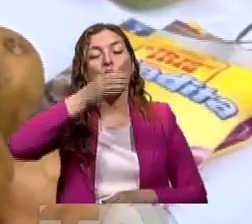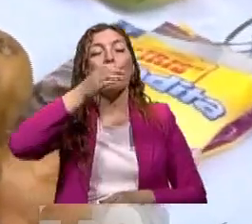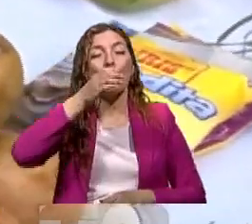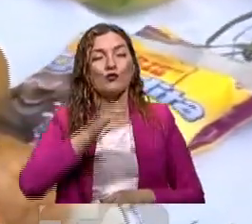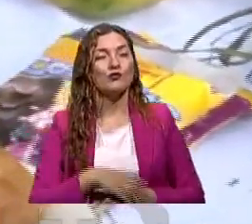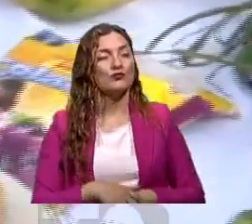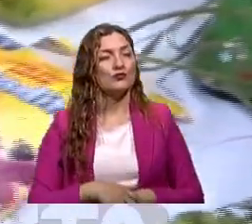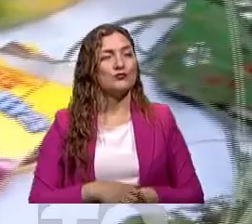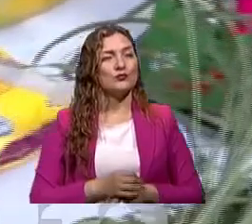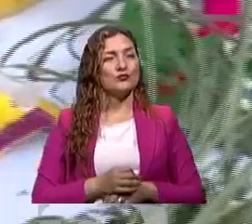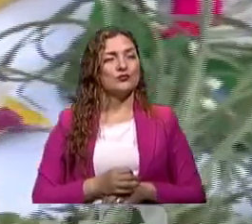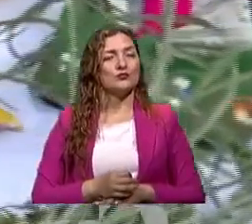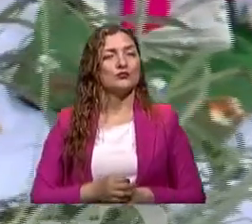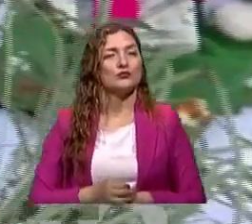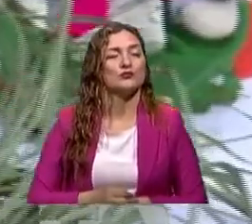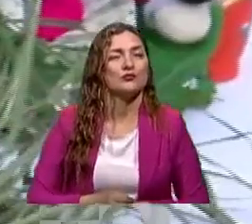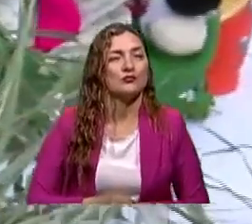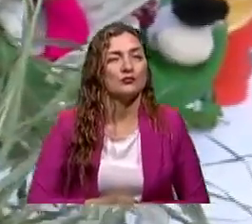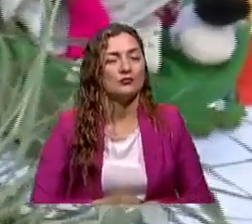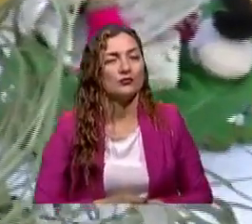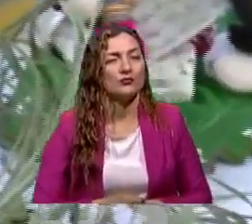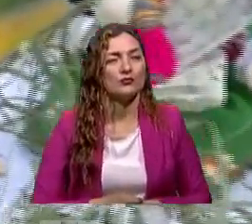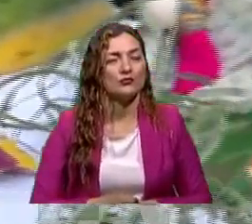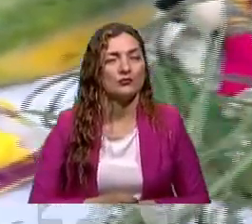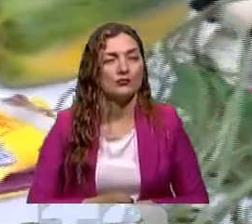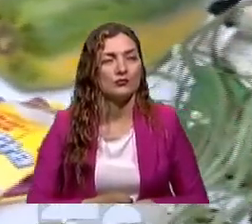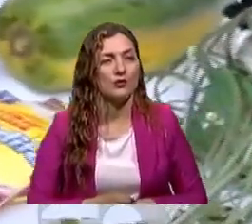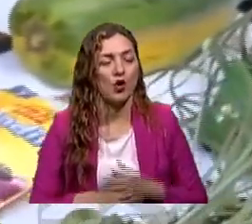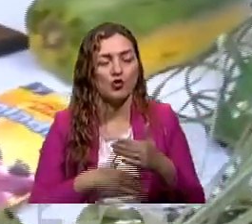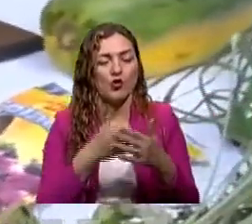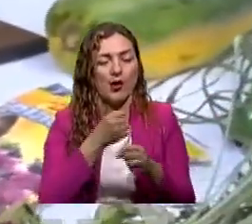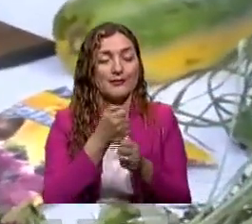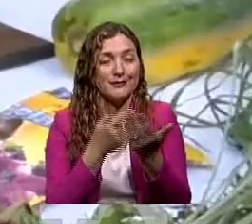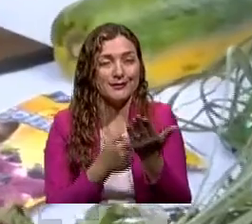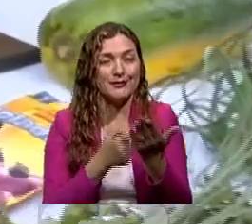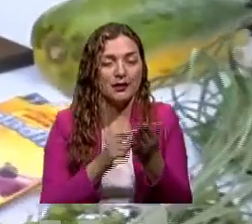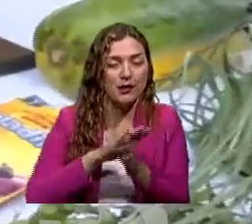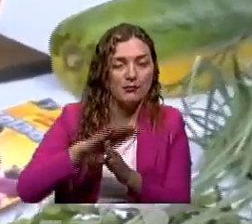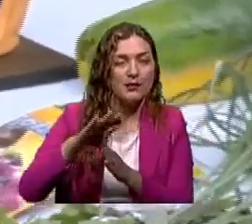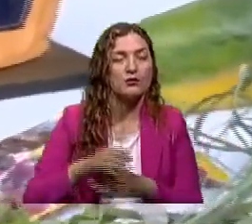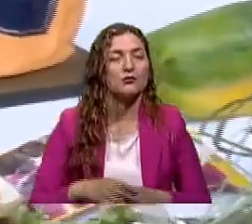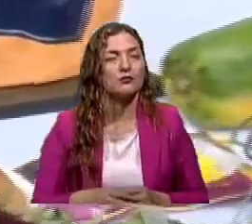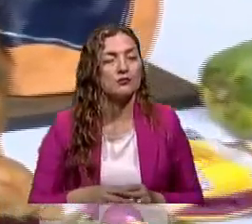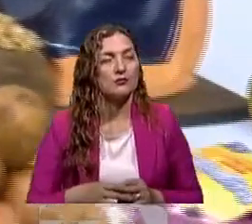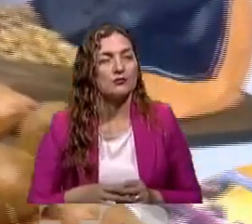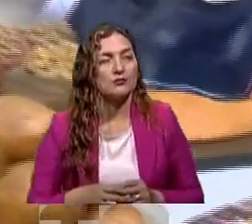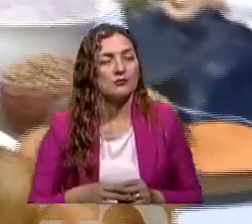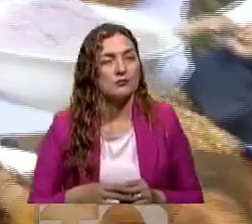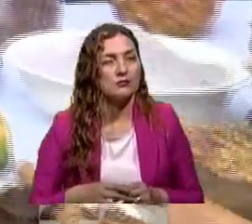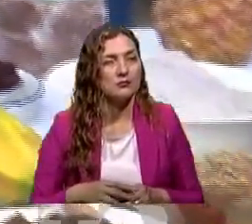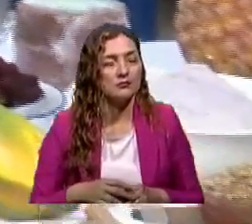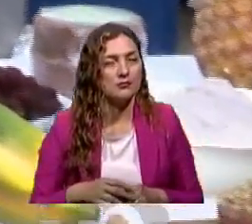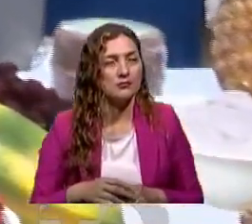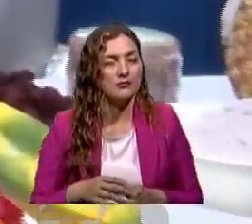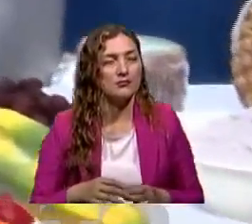colada morada y, por supuesto, llevar a cabo todo lo que nosotros estamos haciendo y, por supuesto, la invitación, ¿no? Sí, están